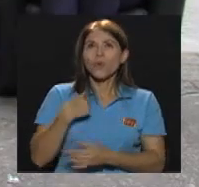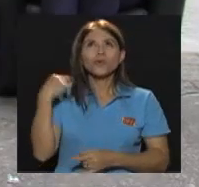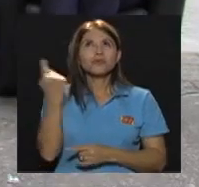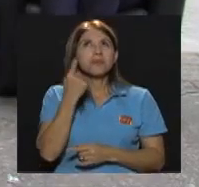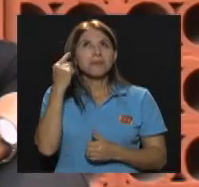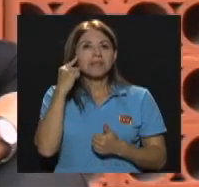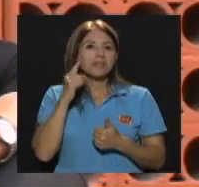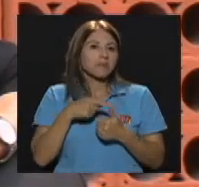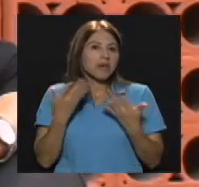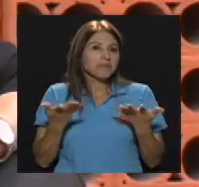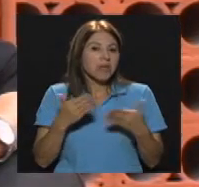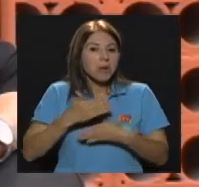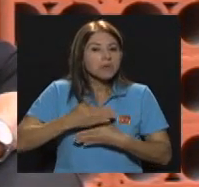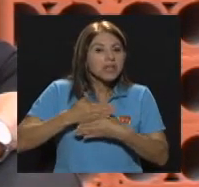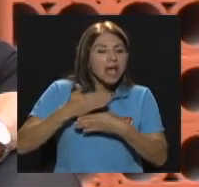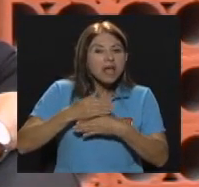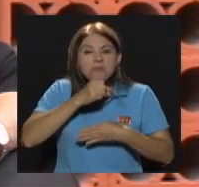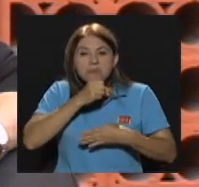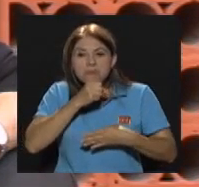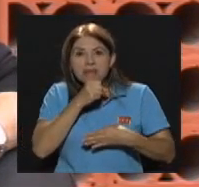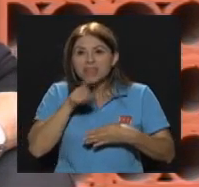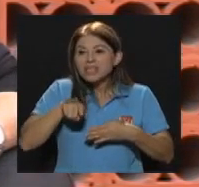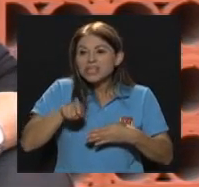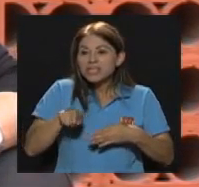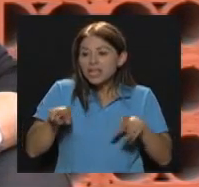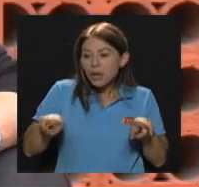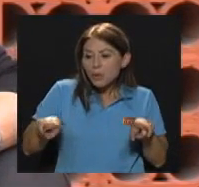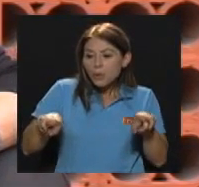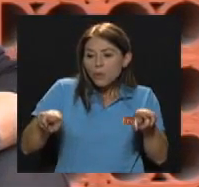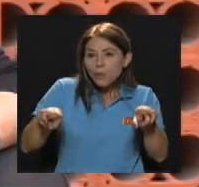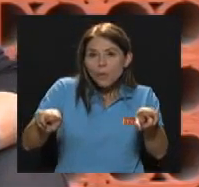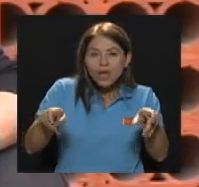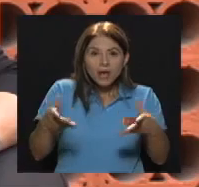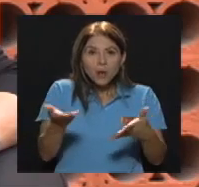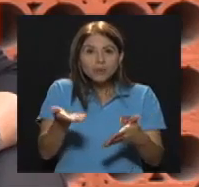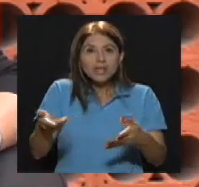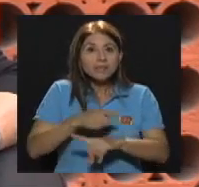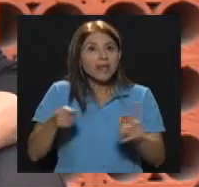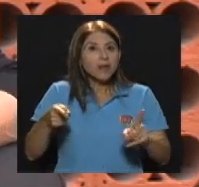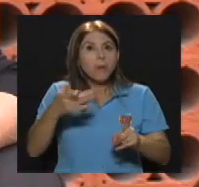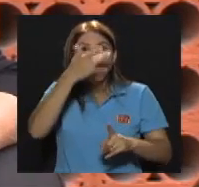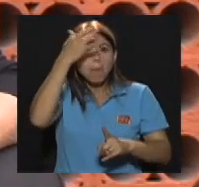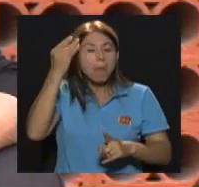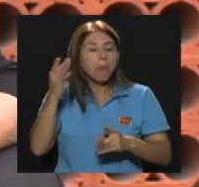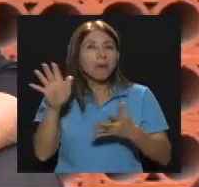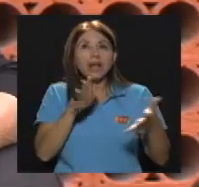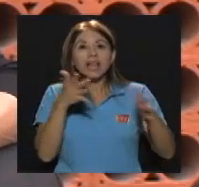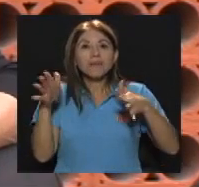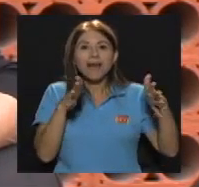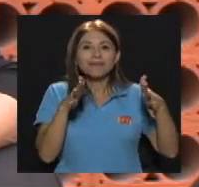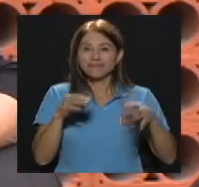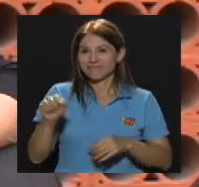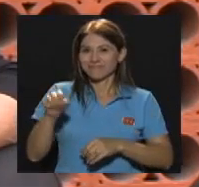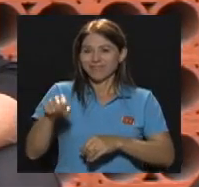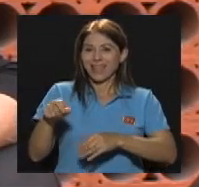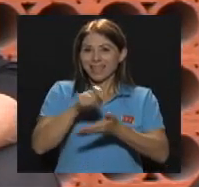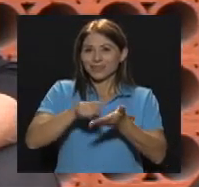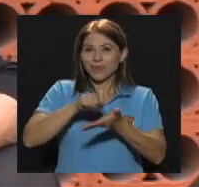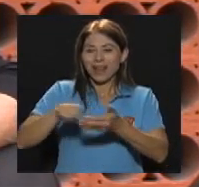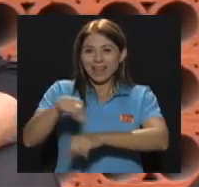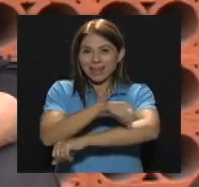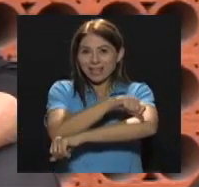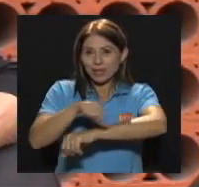pasamanos, en este tipo de movilidad, pero también el clima lo dejamos de lado. Claro. ¿Dónde podríamos contactar? En la Escuela de Arquitectura, con todo gusto,